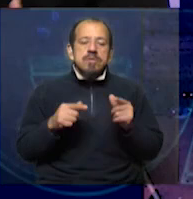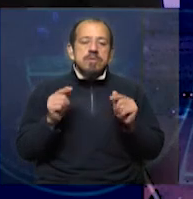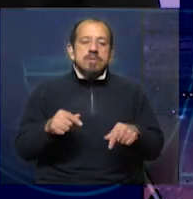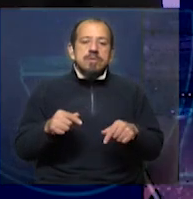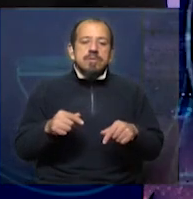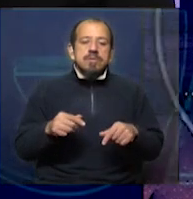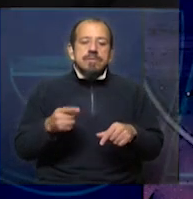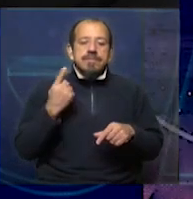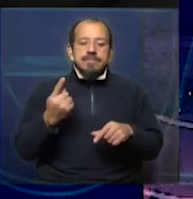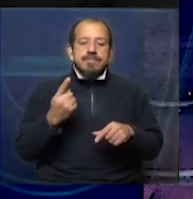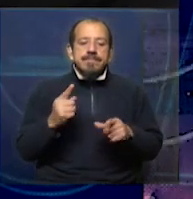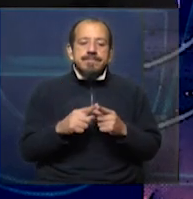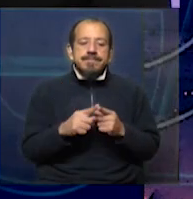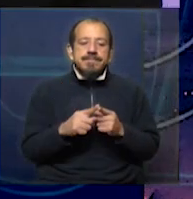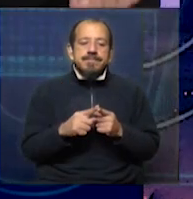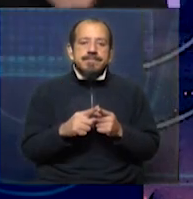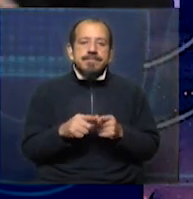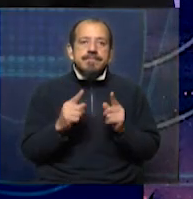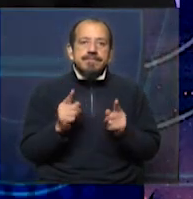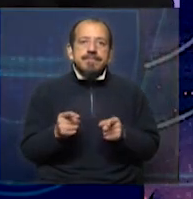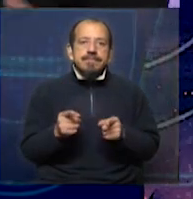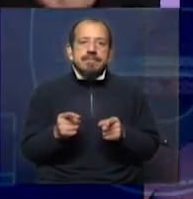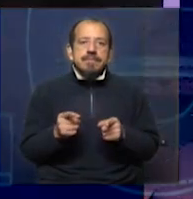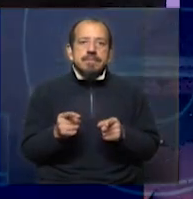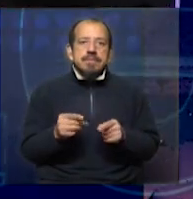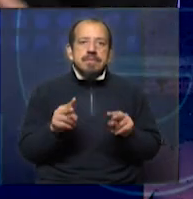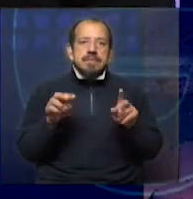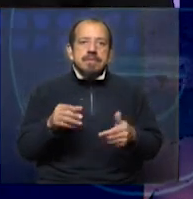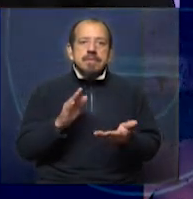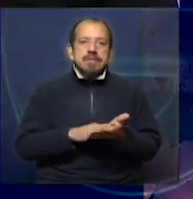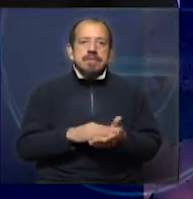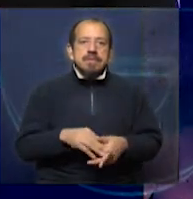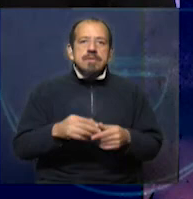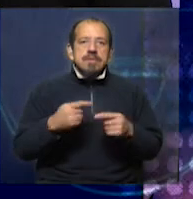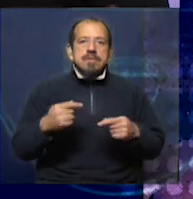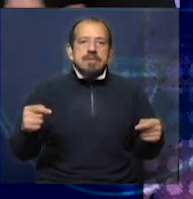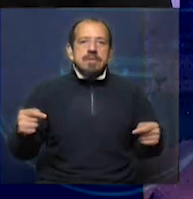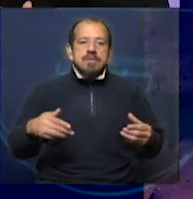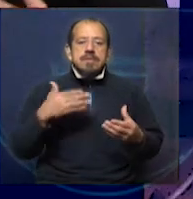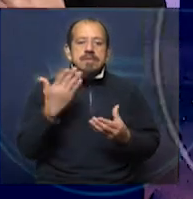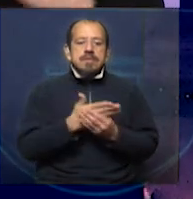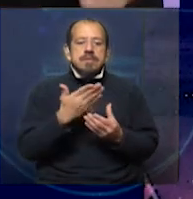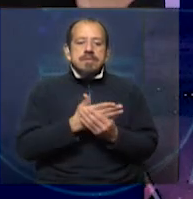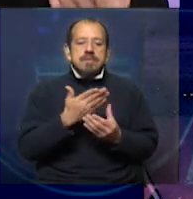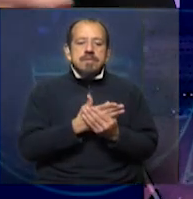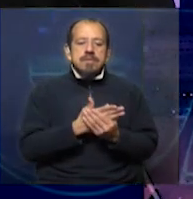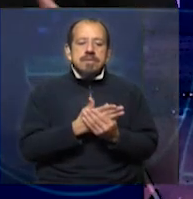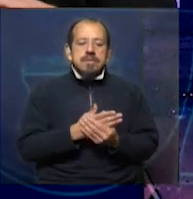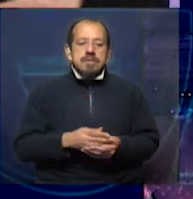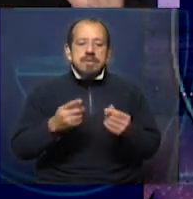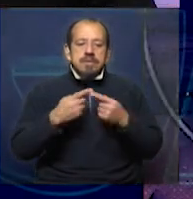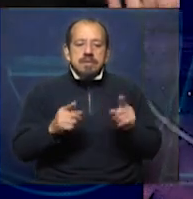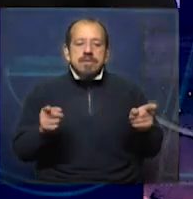su primer largo. Y bueno, también con material de archivo, una visión diferente del